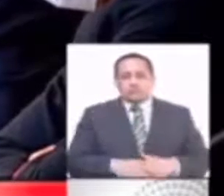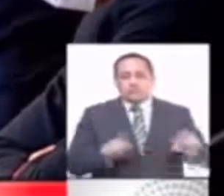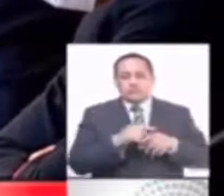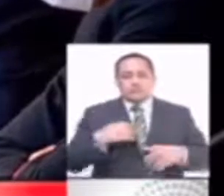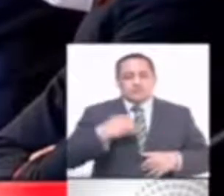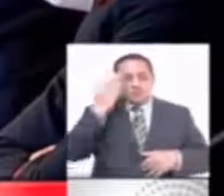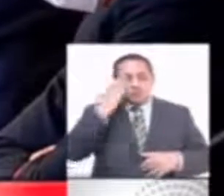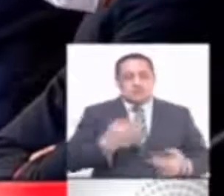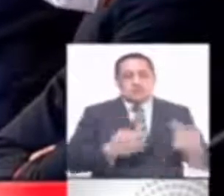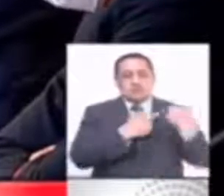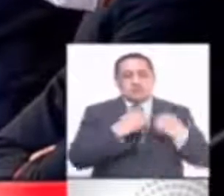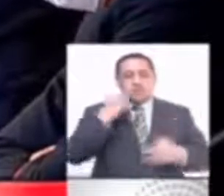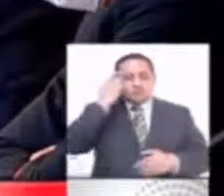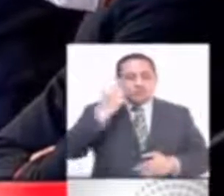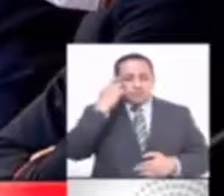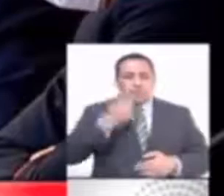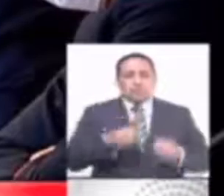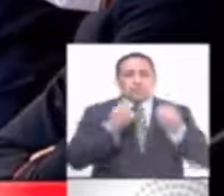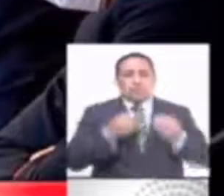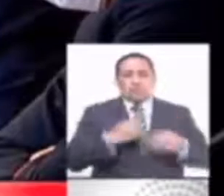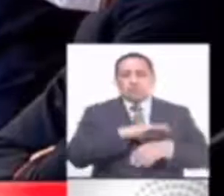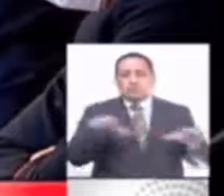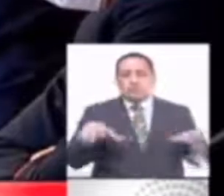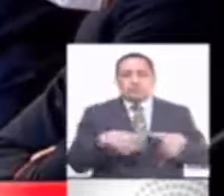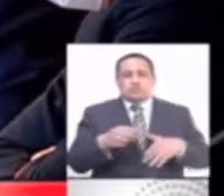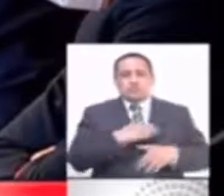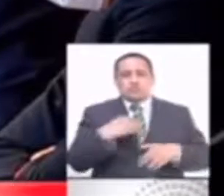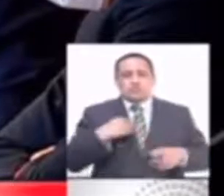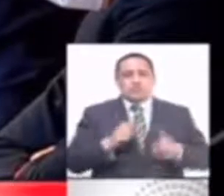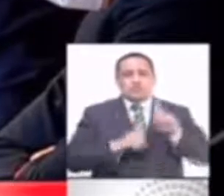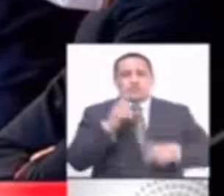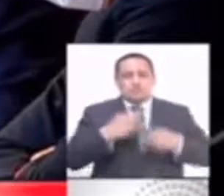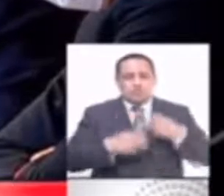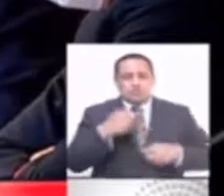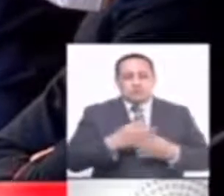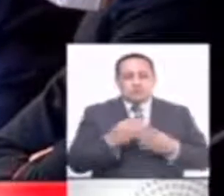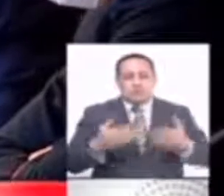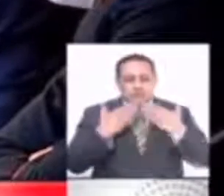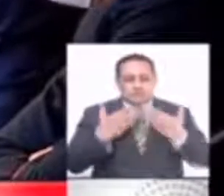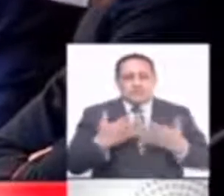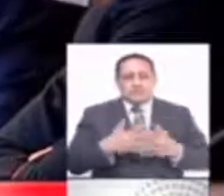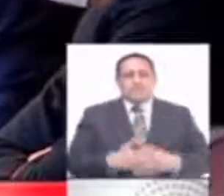Usted sabe que es el responsable político, como hemos sido todos los ministros cuando ha pasado algo. Listo. Muchas gracias, ministro. Gracias.